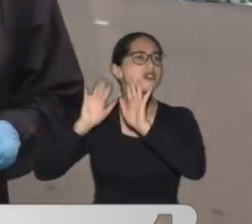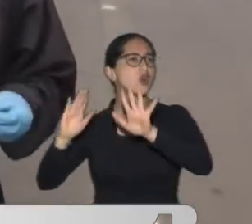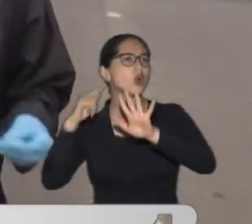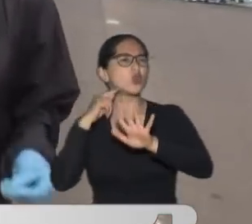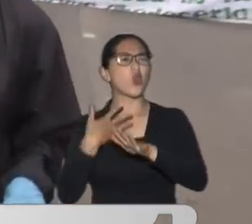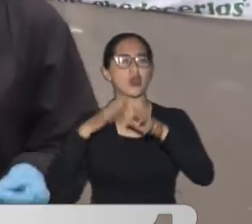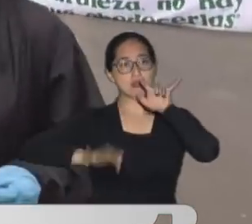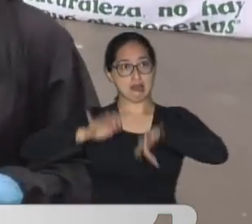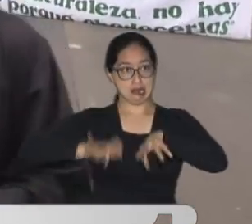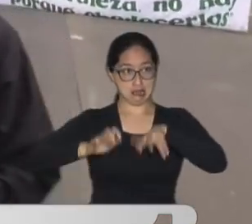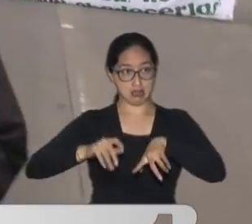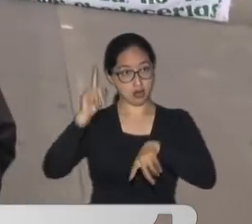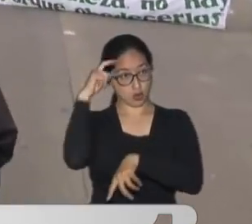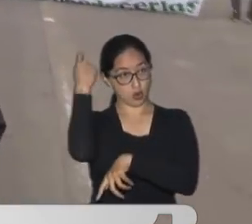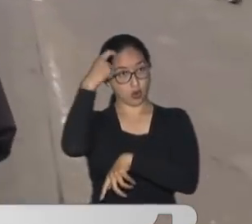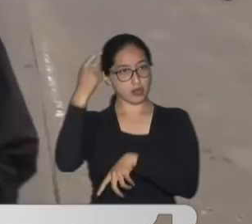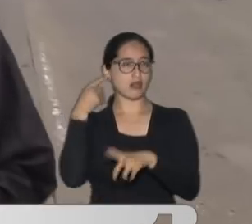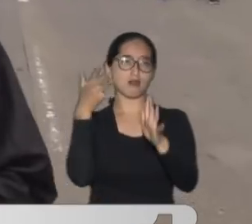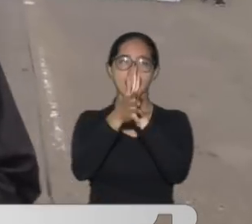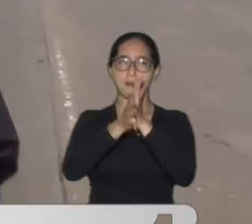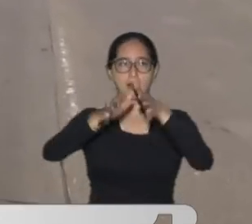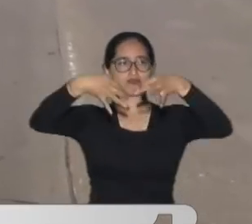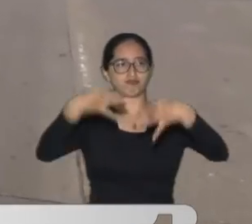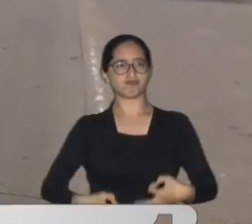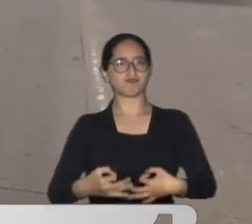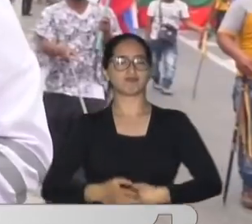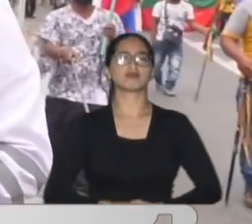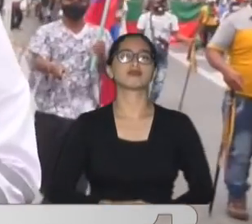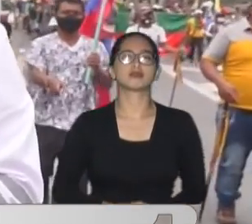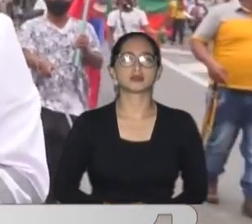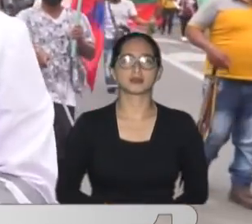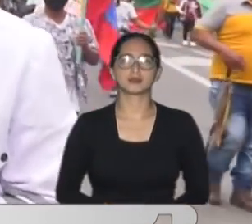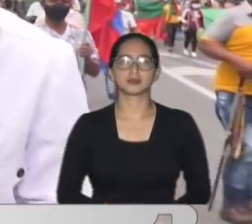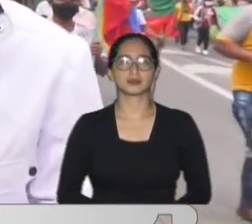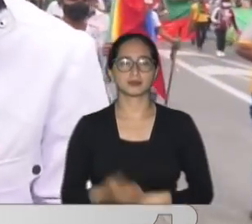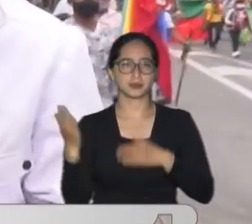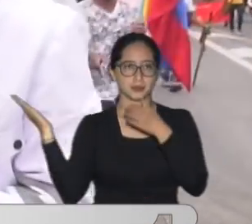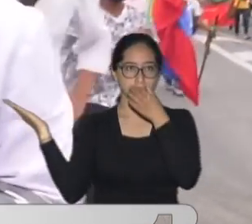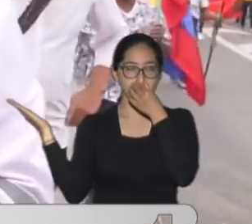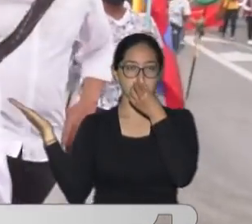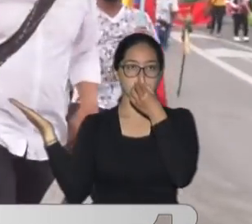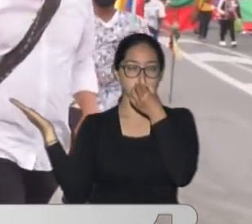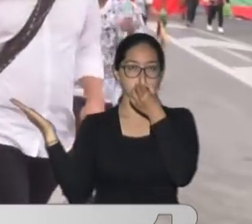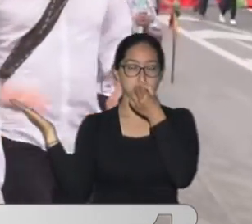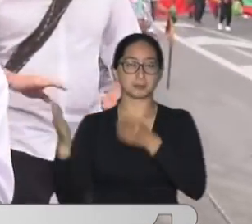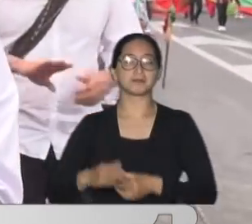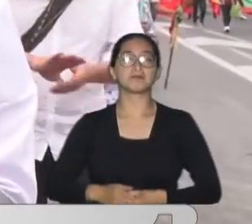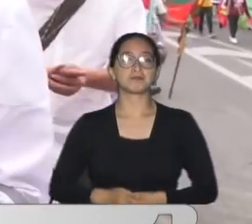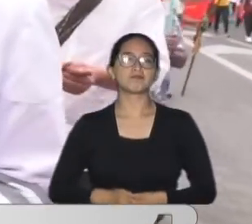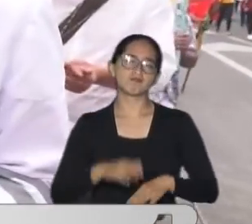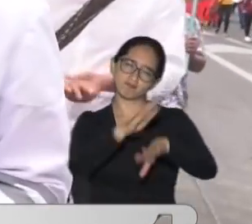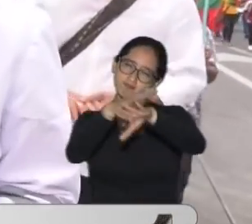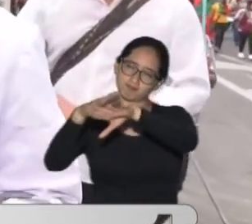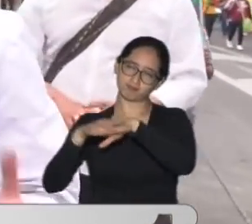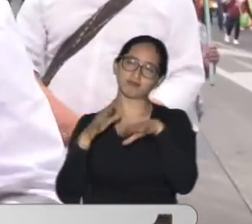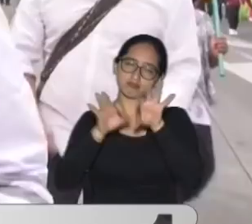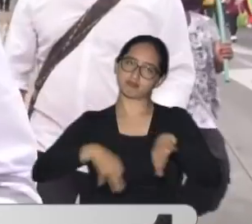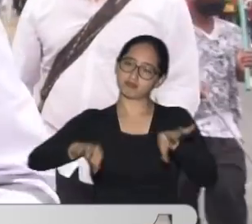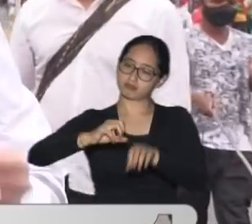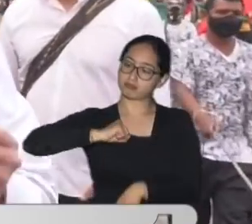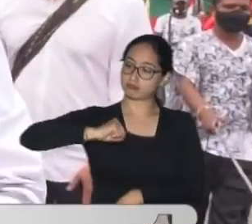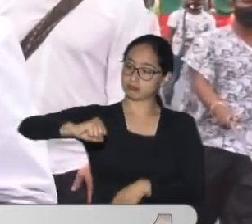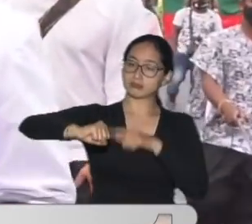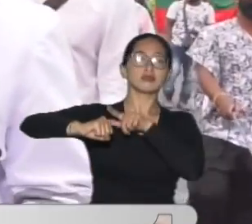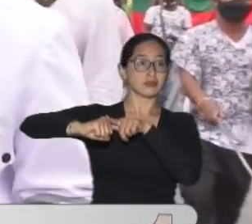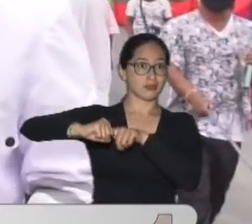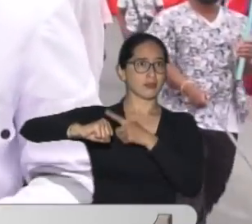protocolos de bioseguridad en medio de estas manifestaciones. Un llamado a ejercer los derechos civiles como la protesta